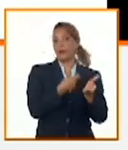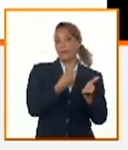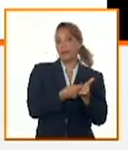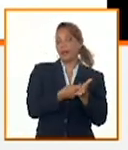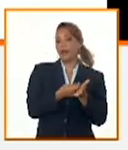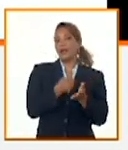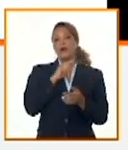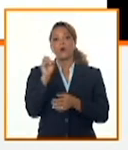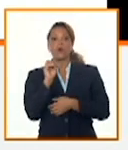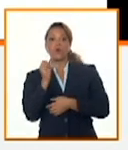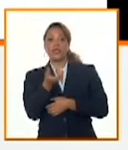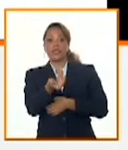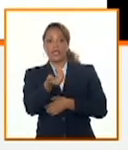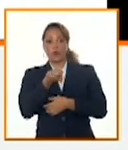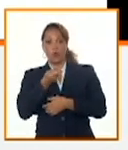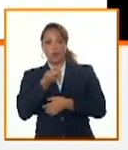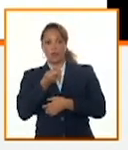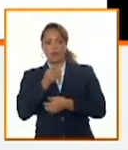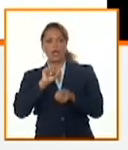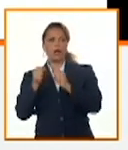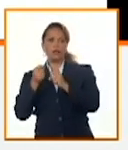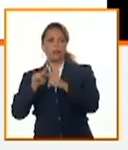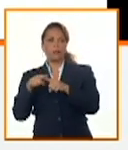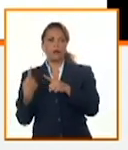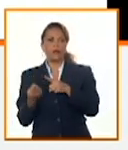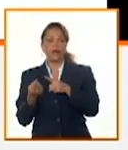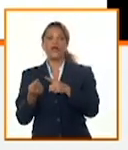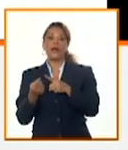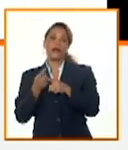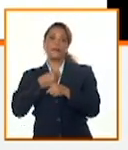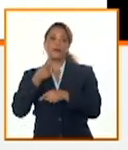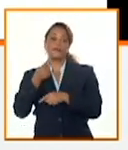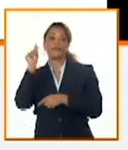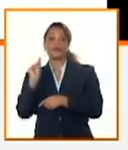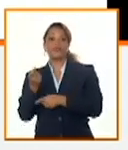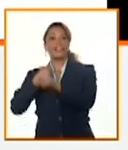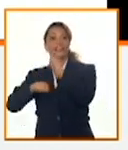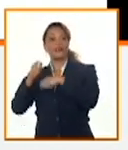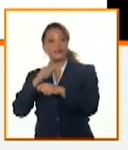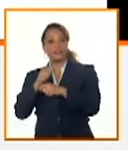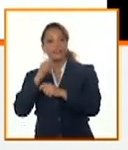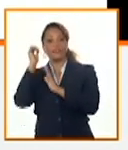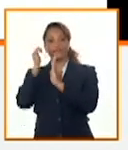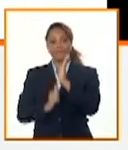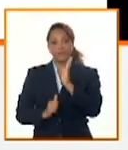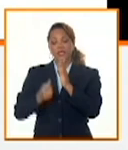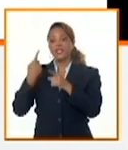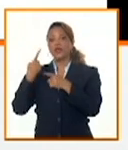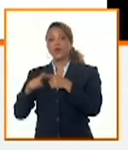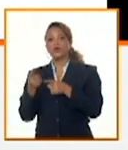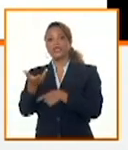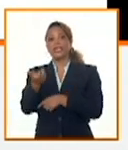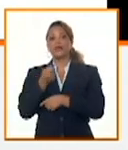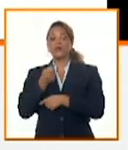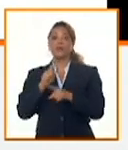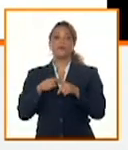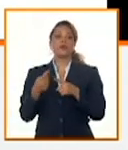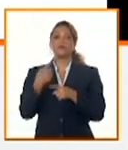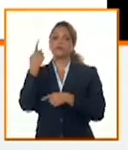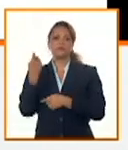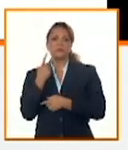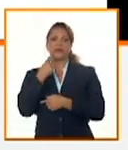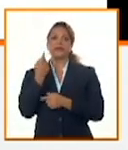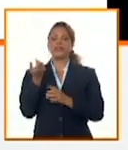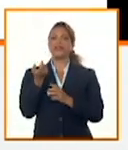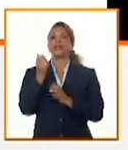el que cobra y Ahorro Por qué para el que vende porque tiene beneficios de descuento y para el que cobra porque no tiene que gastar en